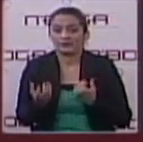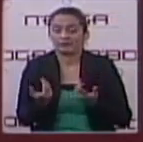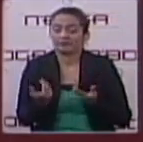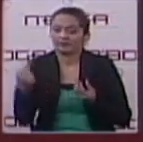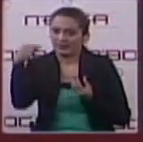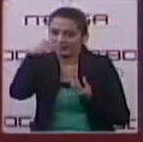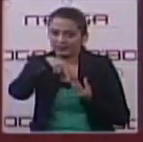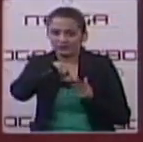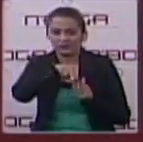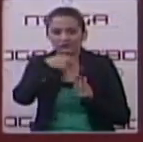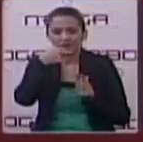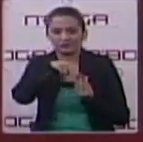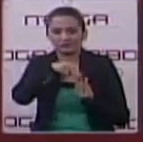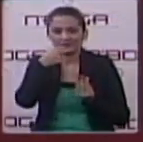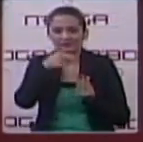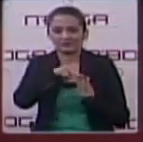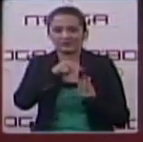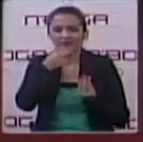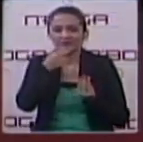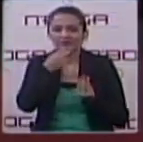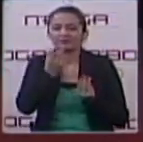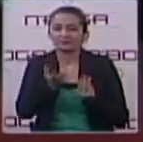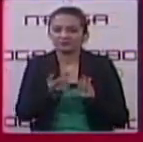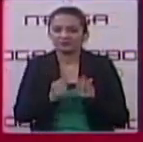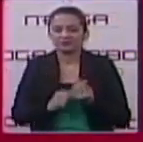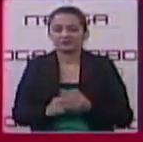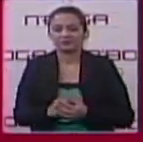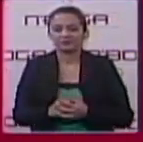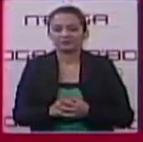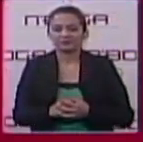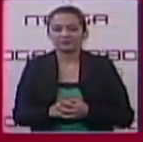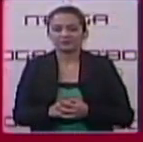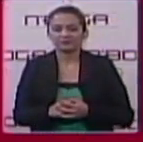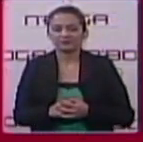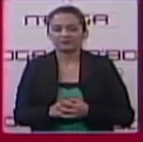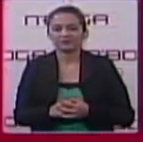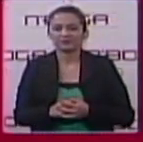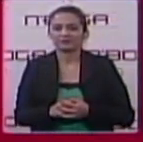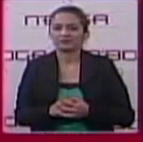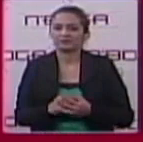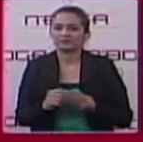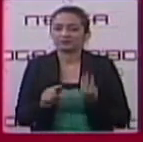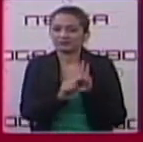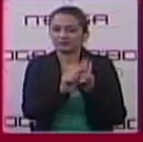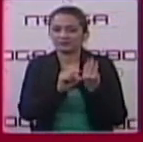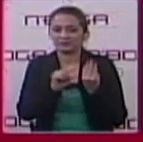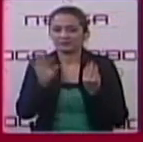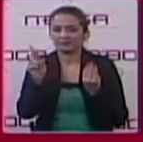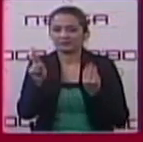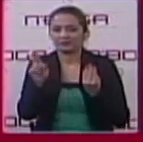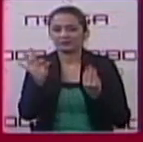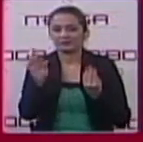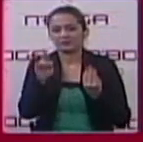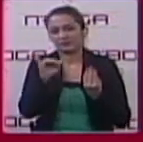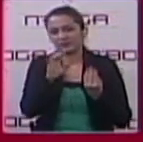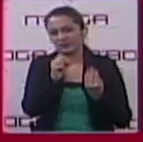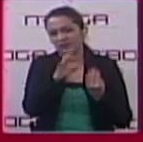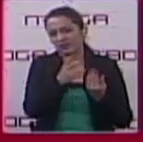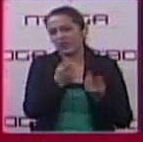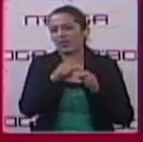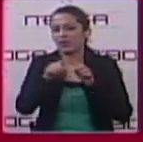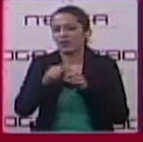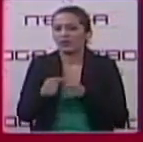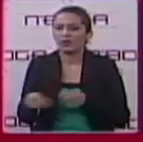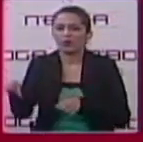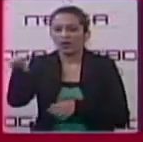siempre buscamos en grande pensar en grande y la y frits nace de diferentes tipos de fritura que vamos a ir